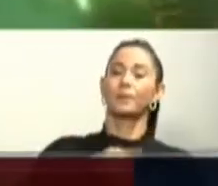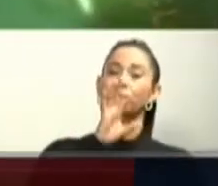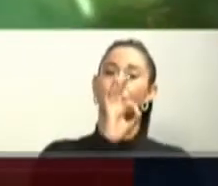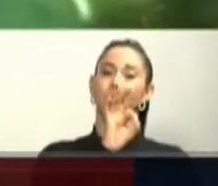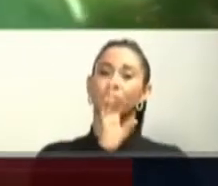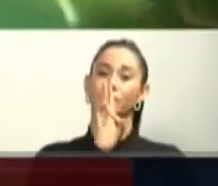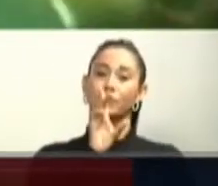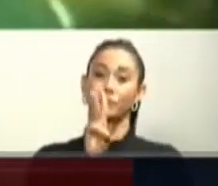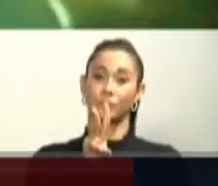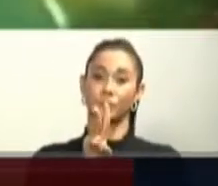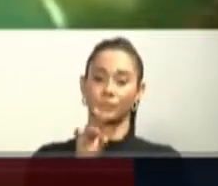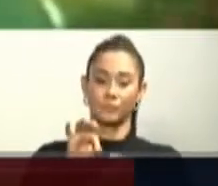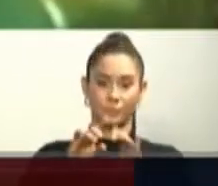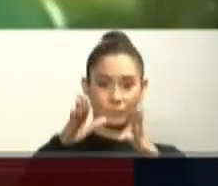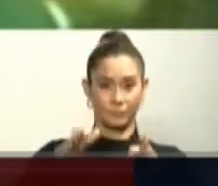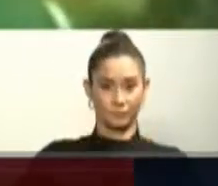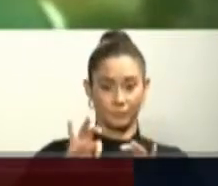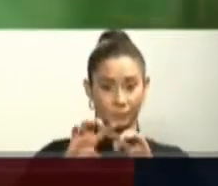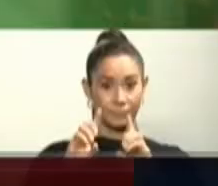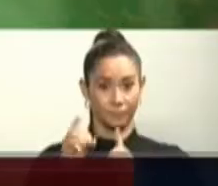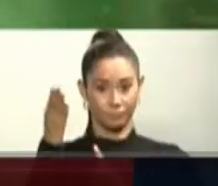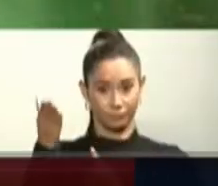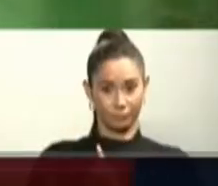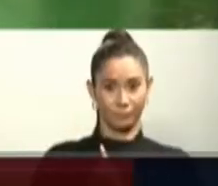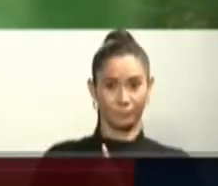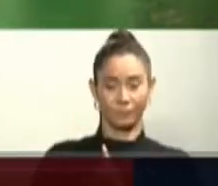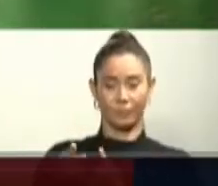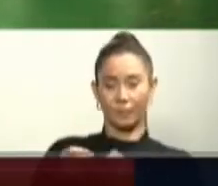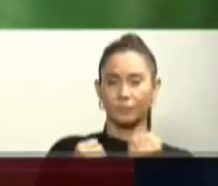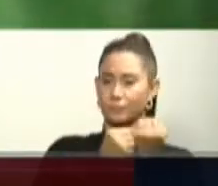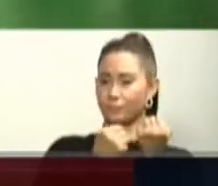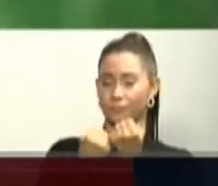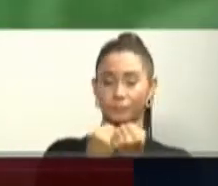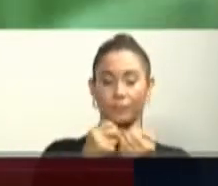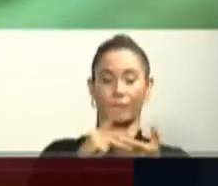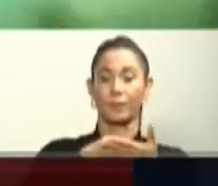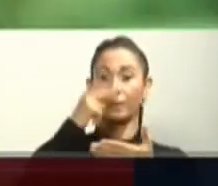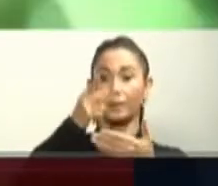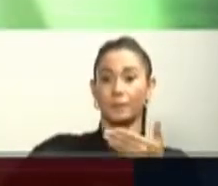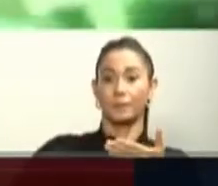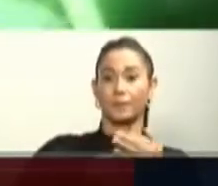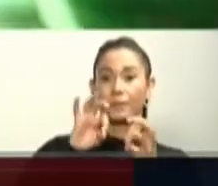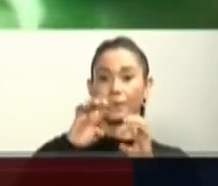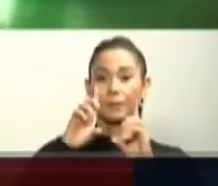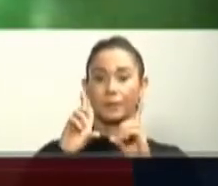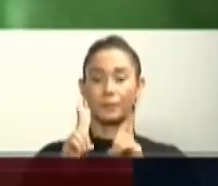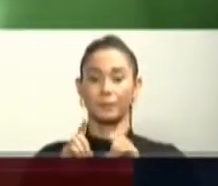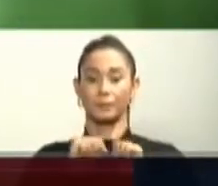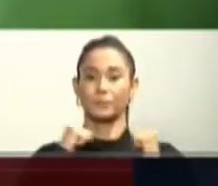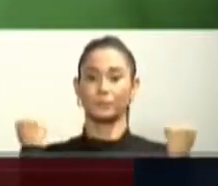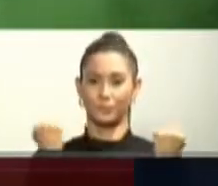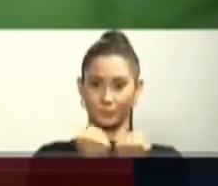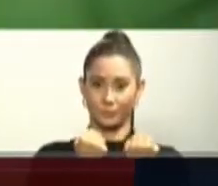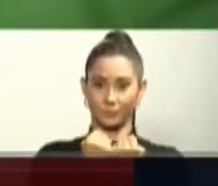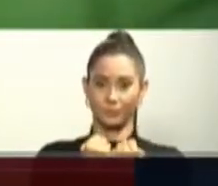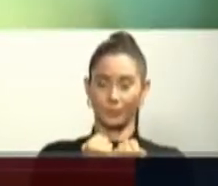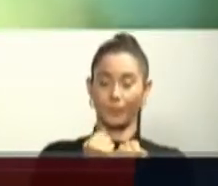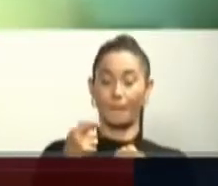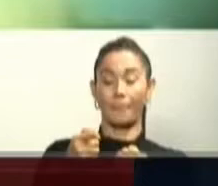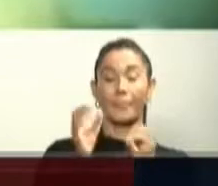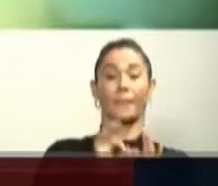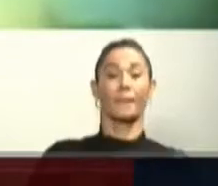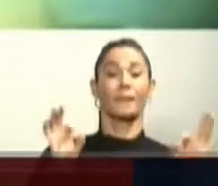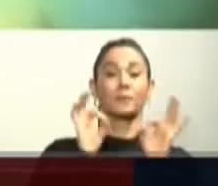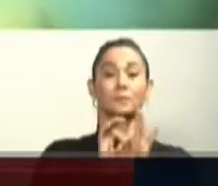1982 asumió como secretaria de Educación, desde donde impulsó el Programa Especial de Educación Ciudadana. Definió